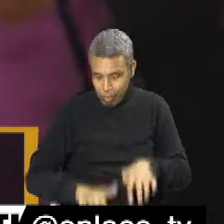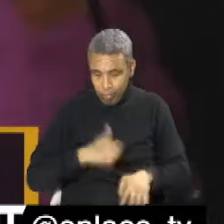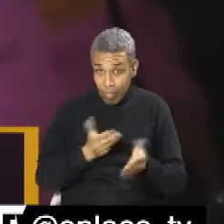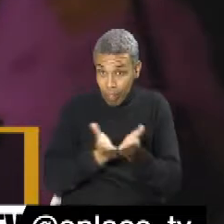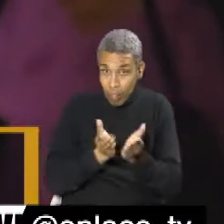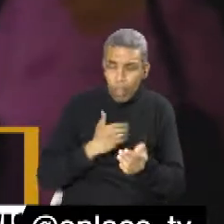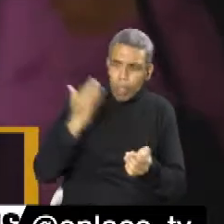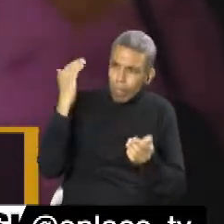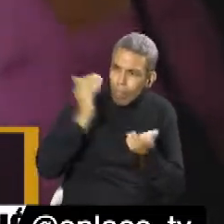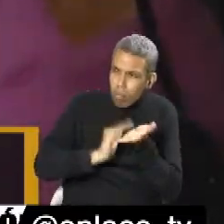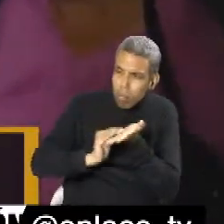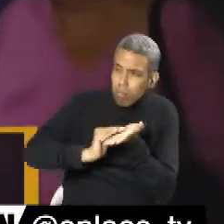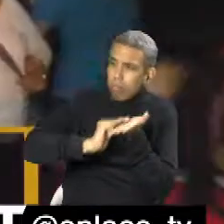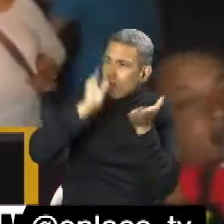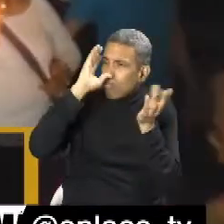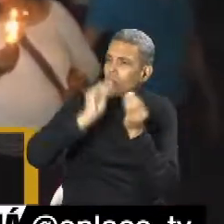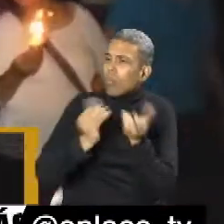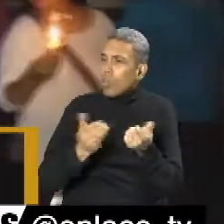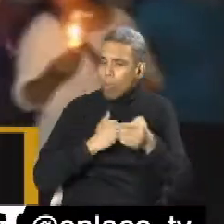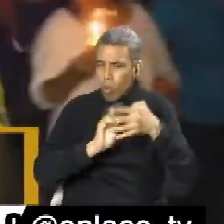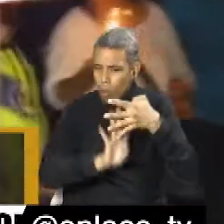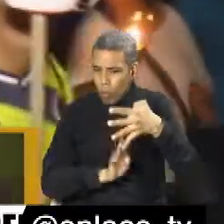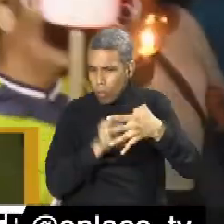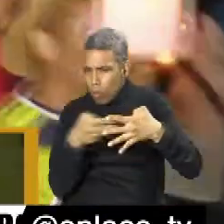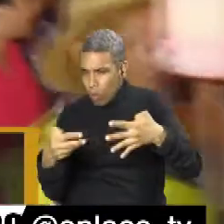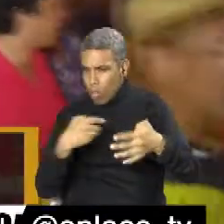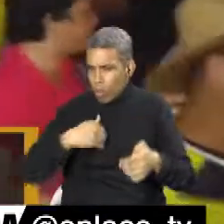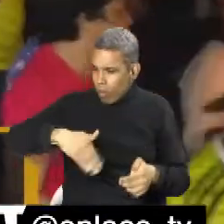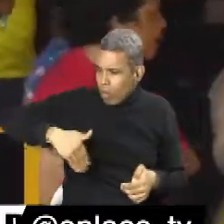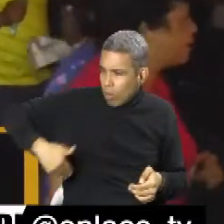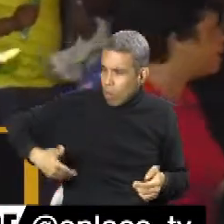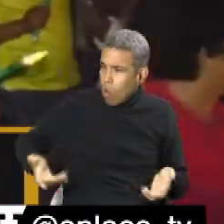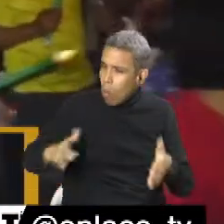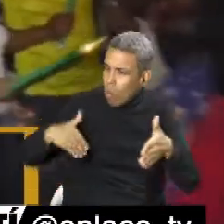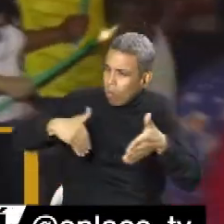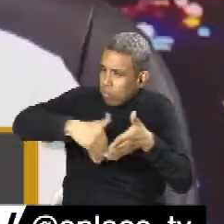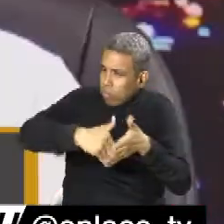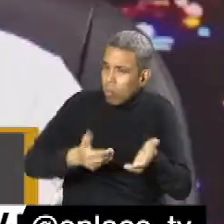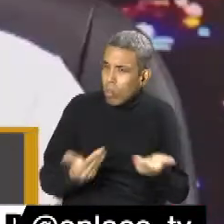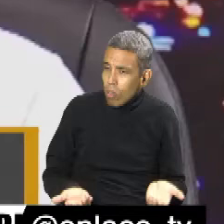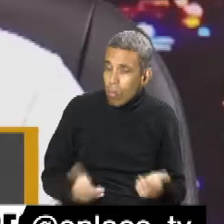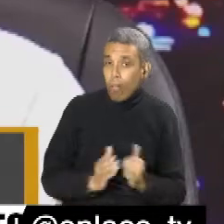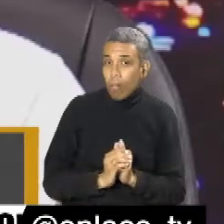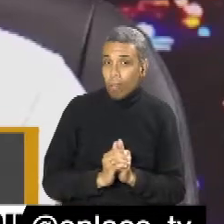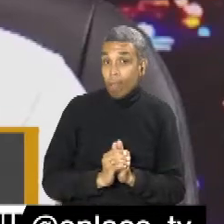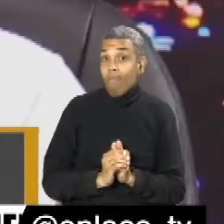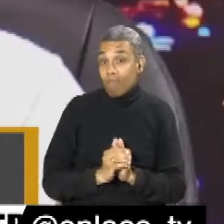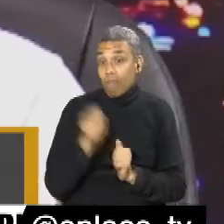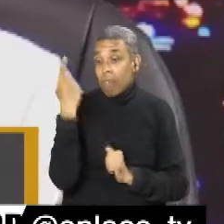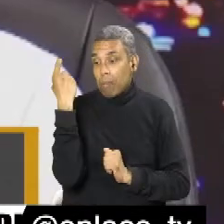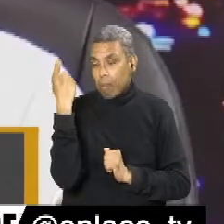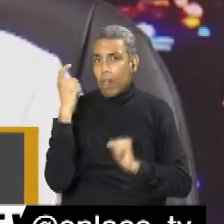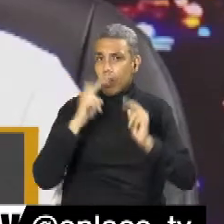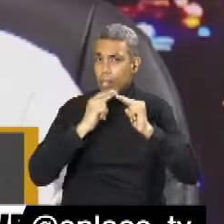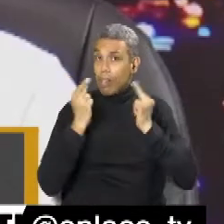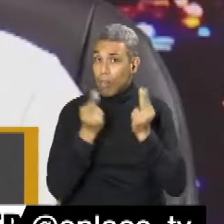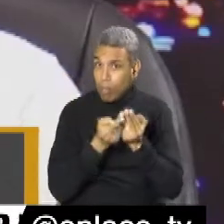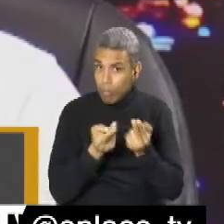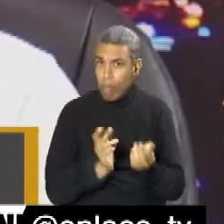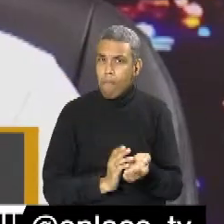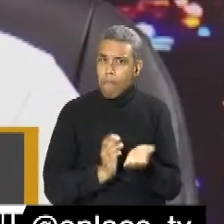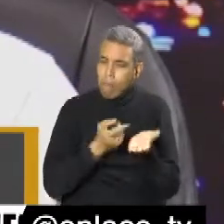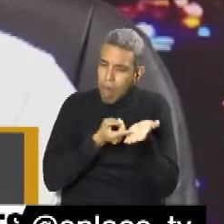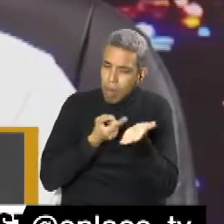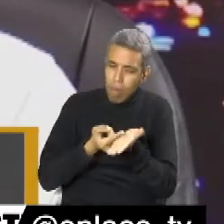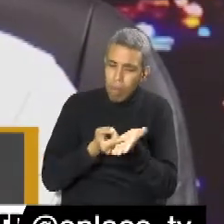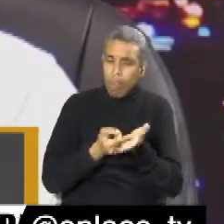semanas que no se dictaron clases por motivo del cese de actividades del magisterio. Hasta ahora nosotros tenemos, como administración municipal, tenemos 21